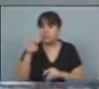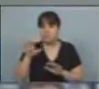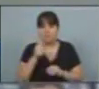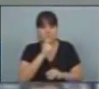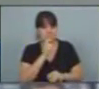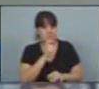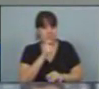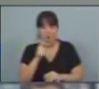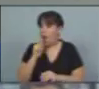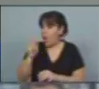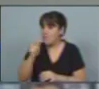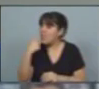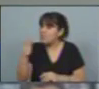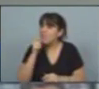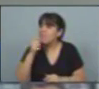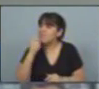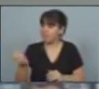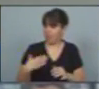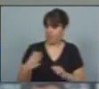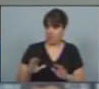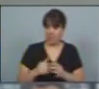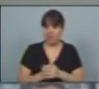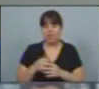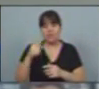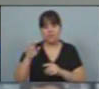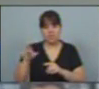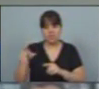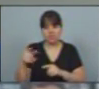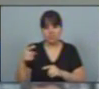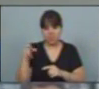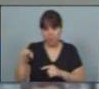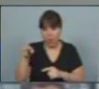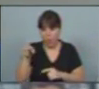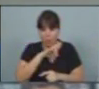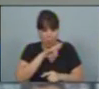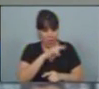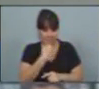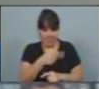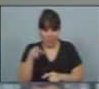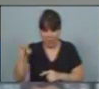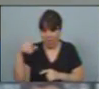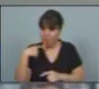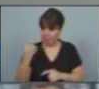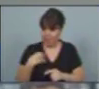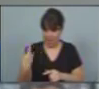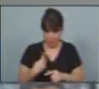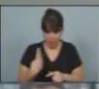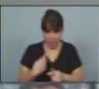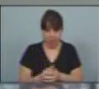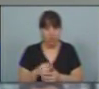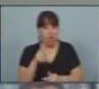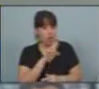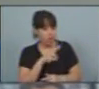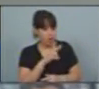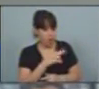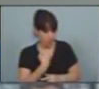sí le quiero, desde sí quiero recapitular una cosa. Empezó la nota con yo planteé y con nosotros dos usted nos está agrediendo respecto de nuestras posiciones. Nosotros le